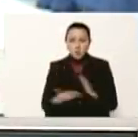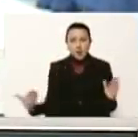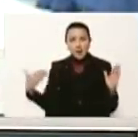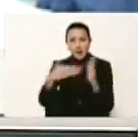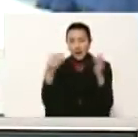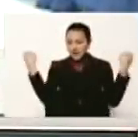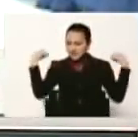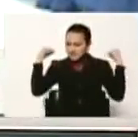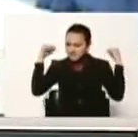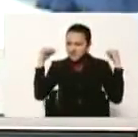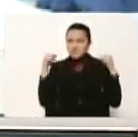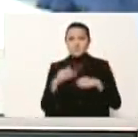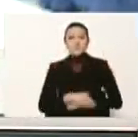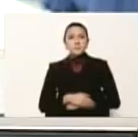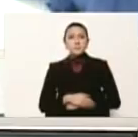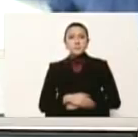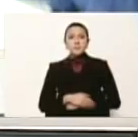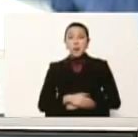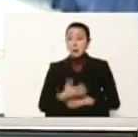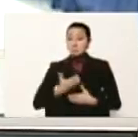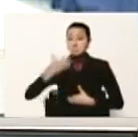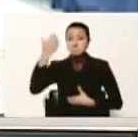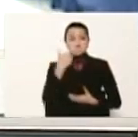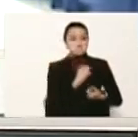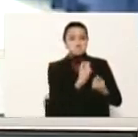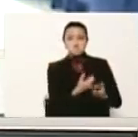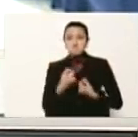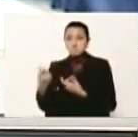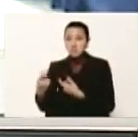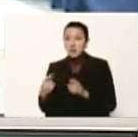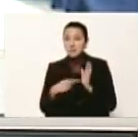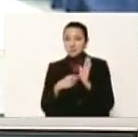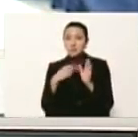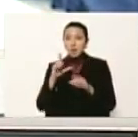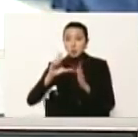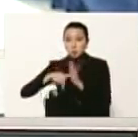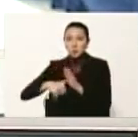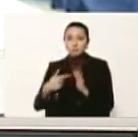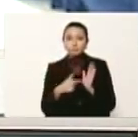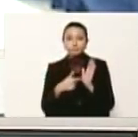entrenando, suministrando armamento. Ahí ahorita vamos a mostrar el armamento